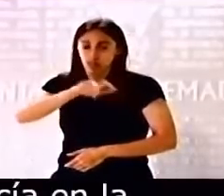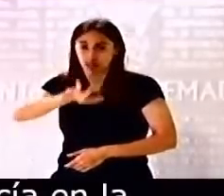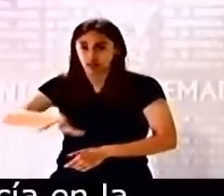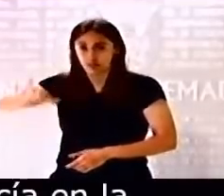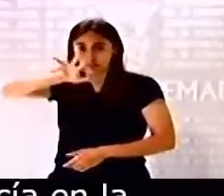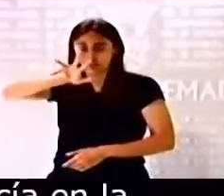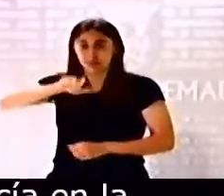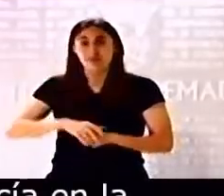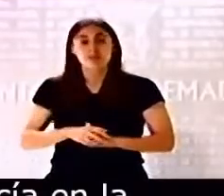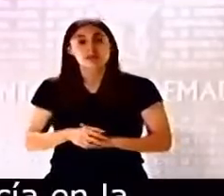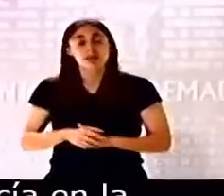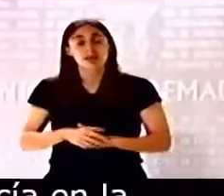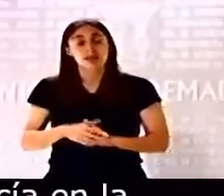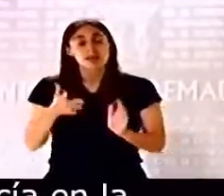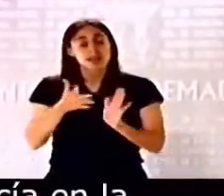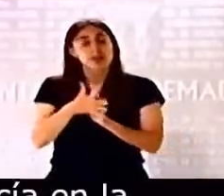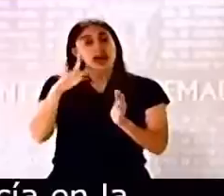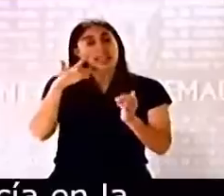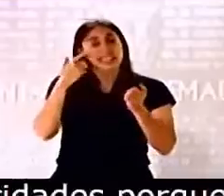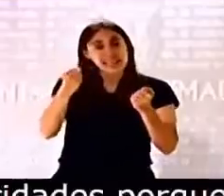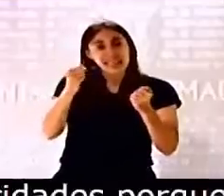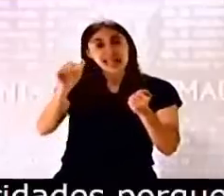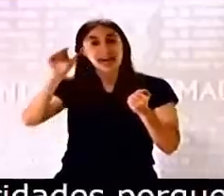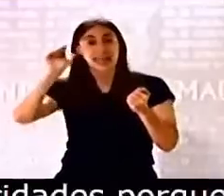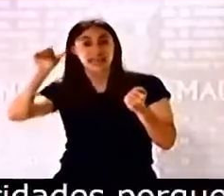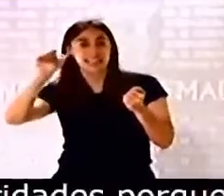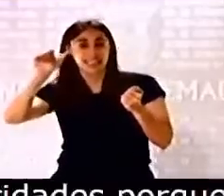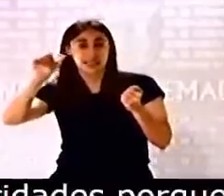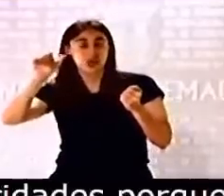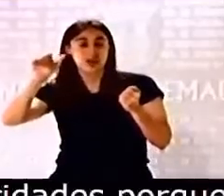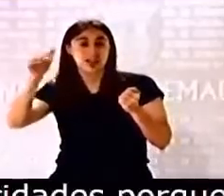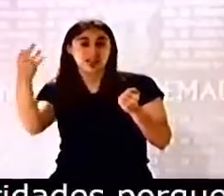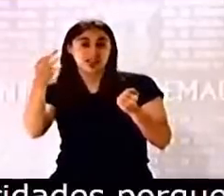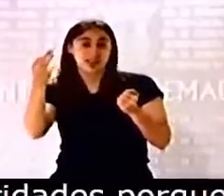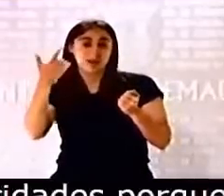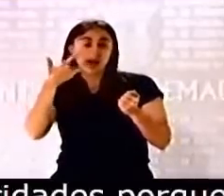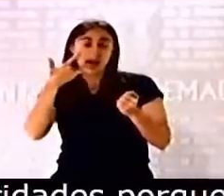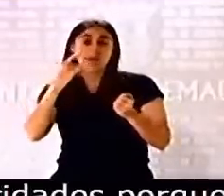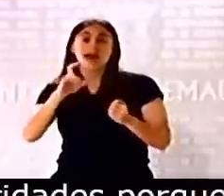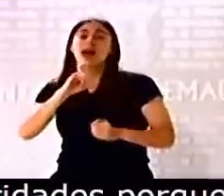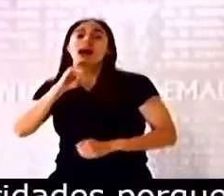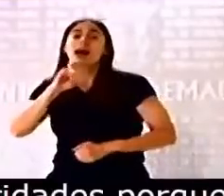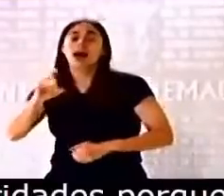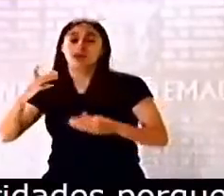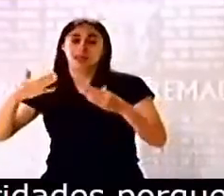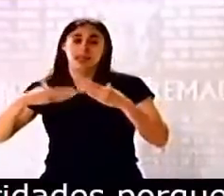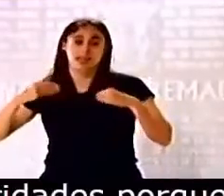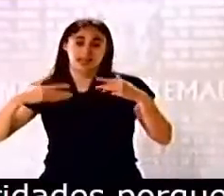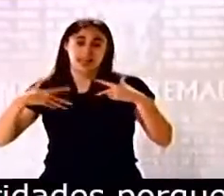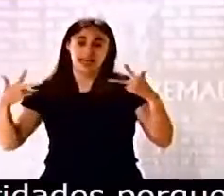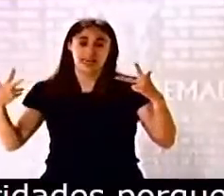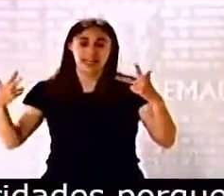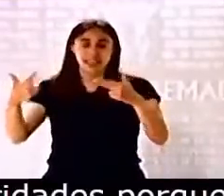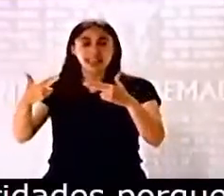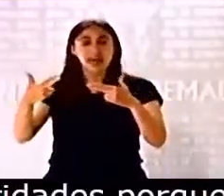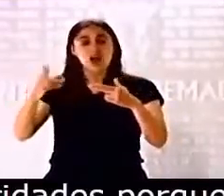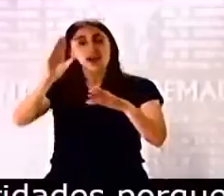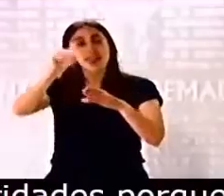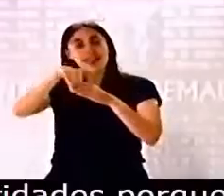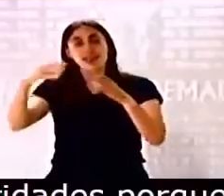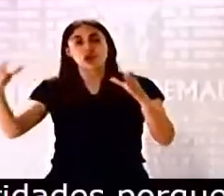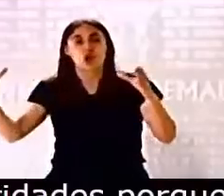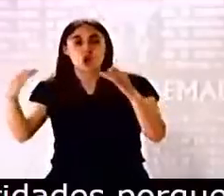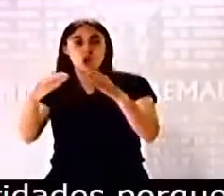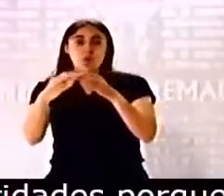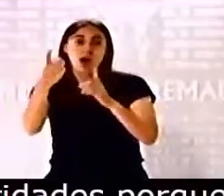Y Sanidad Exterior tendrá que notificar que puede haber esquiladores que hayan venido en esa cuadrilla de esquiladores que han podido ir